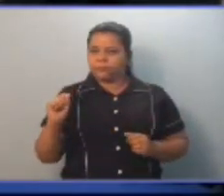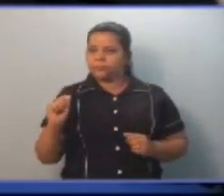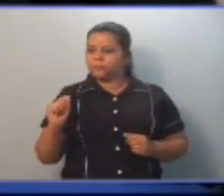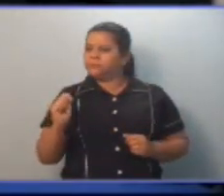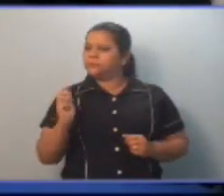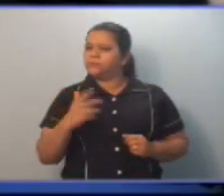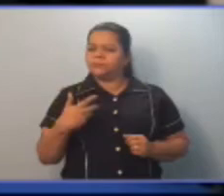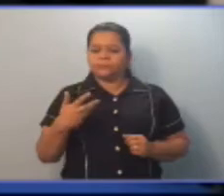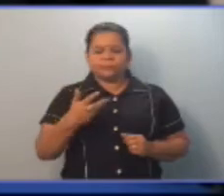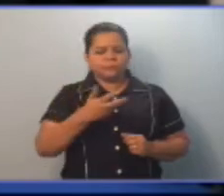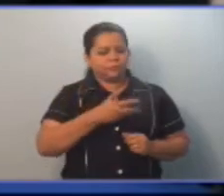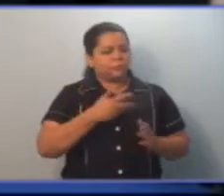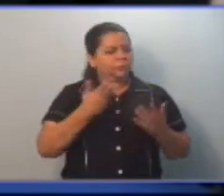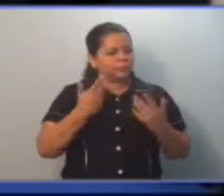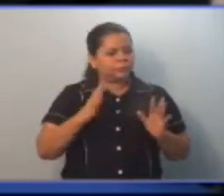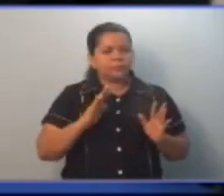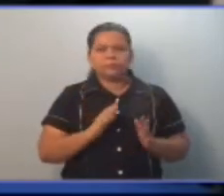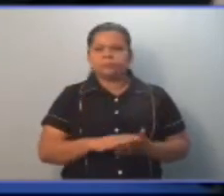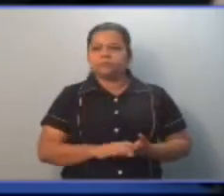cuestionando